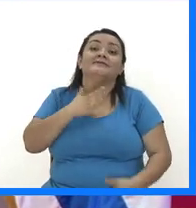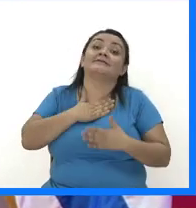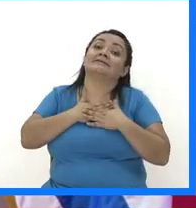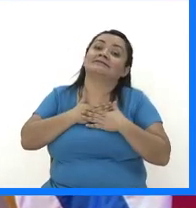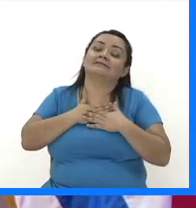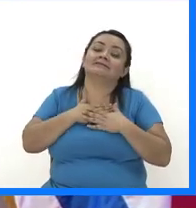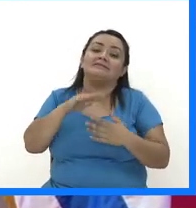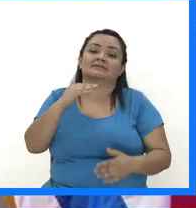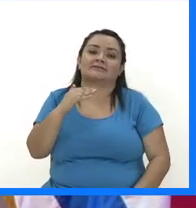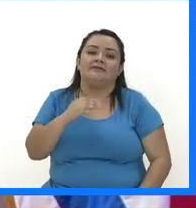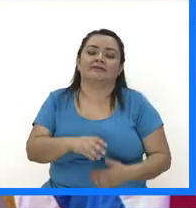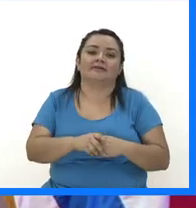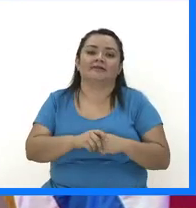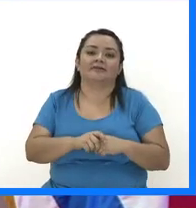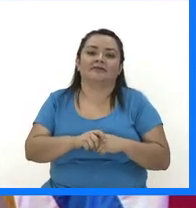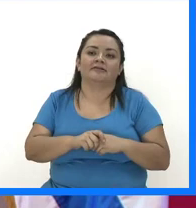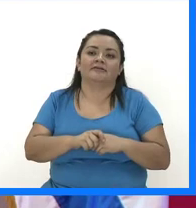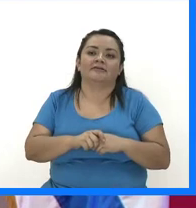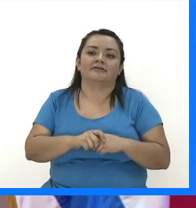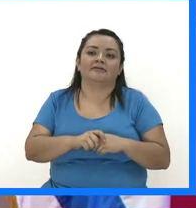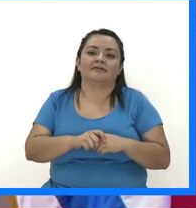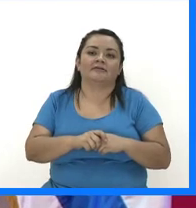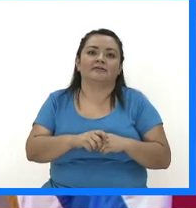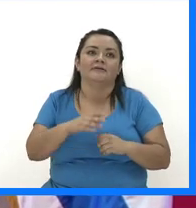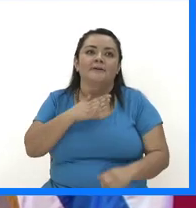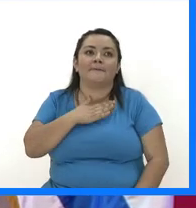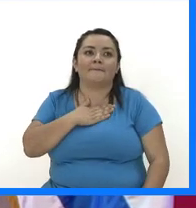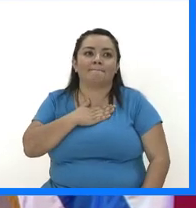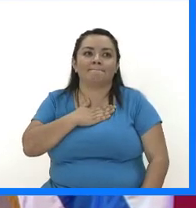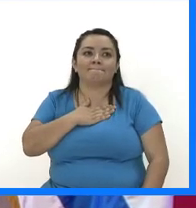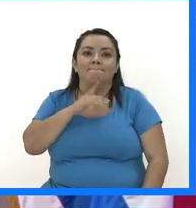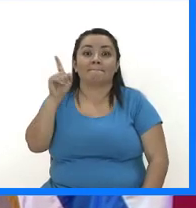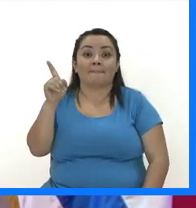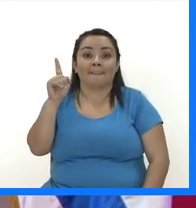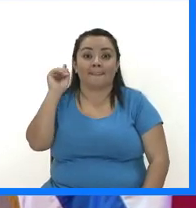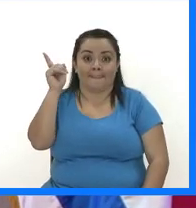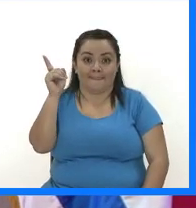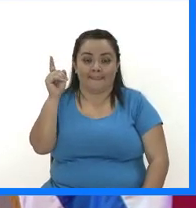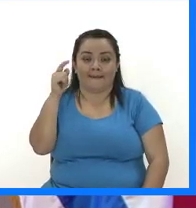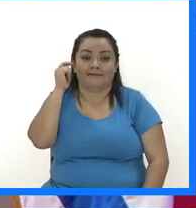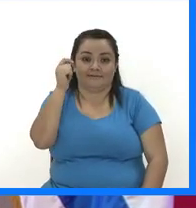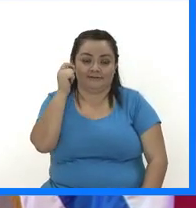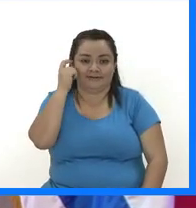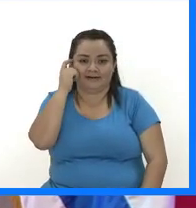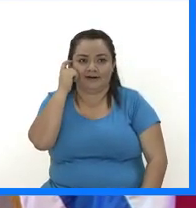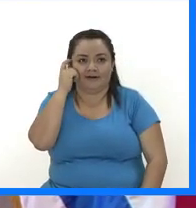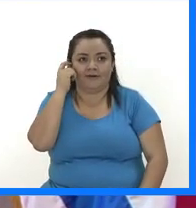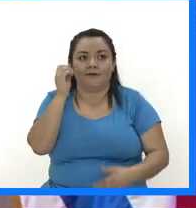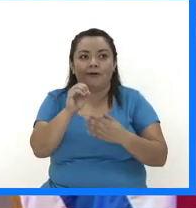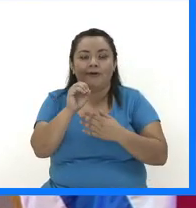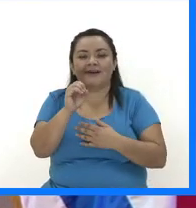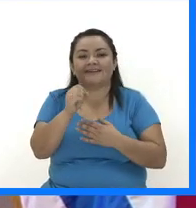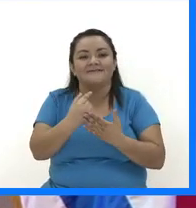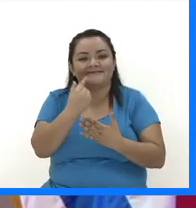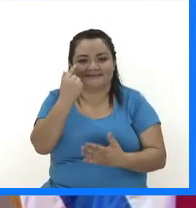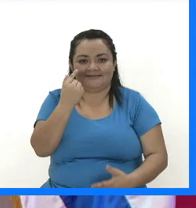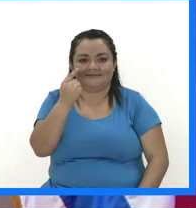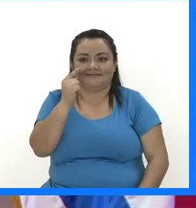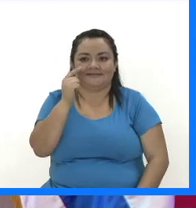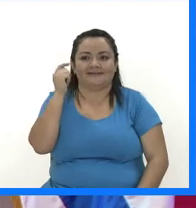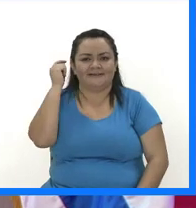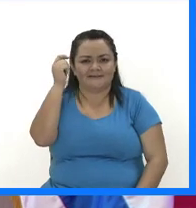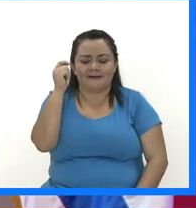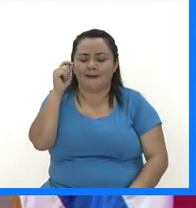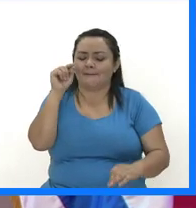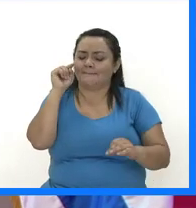mencionarlo muchos de mis docentes en el seminario digo en la universidad son